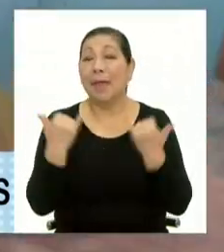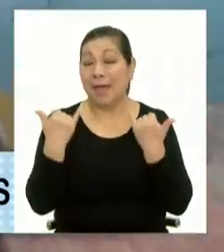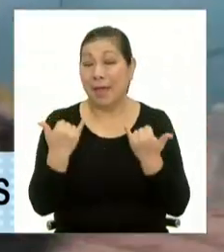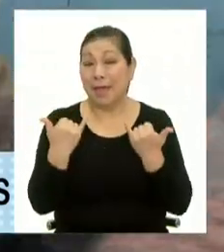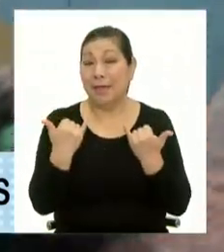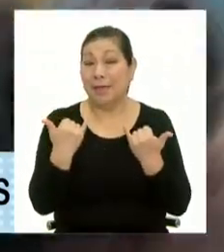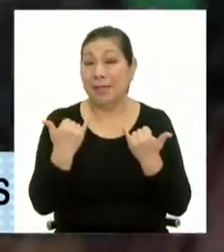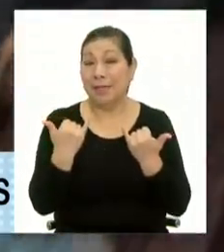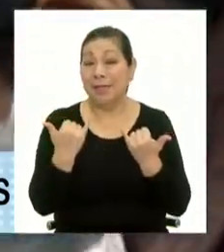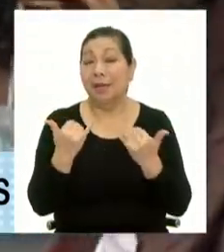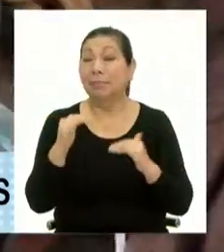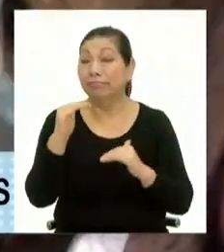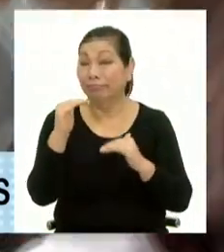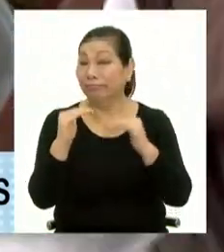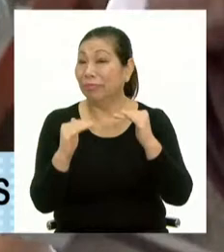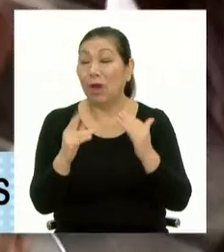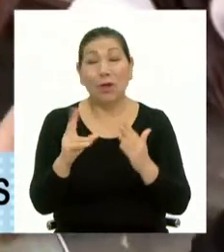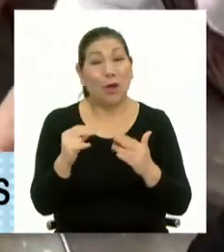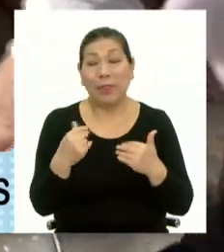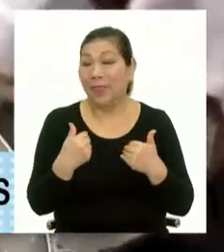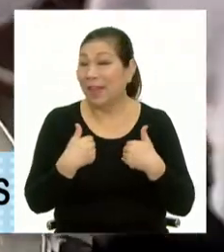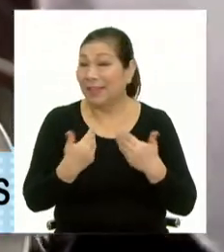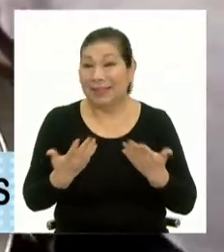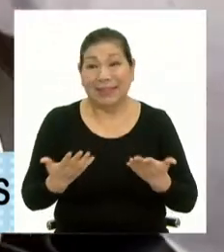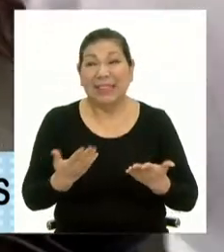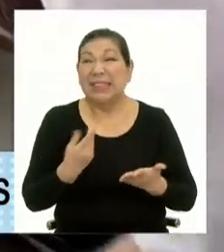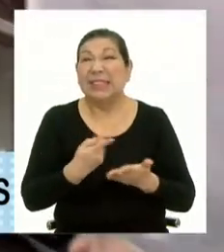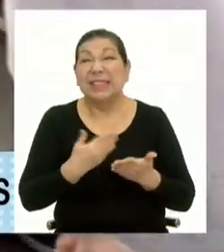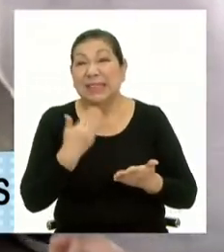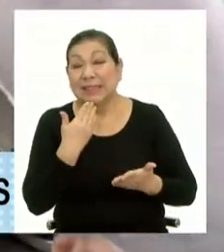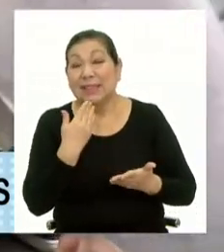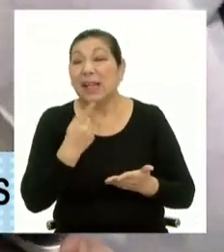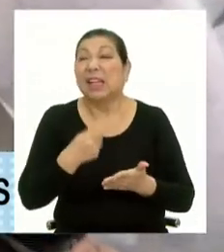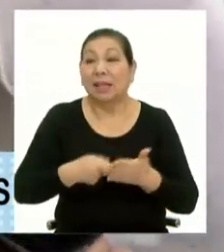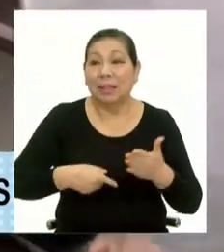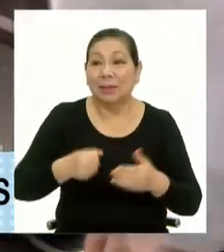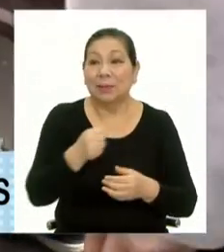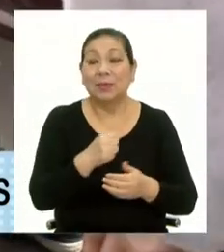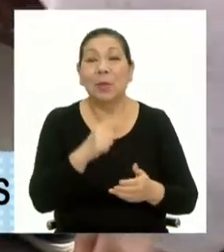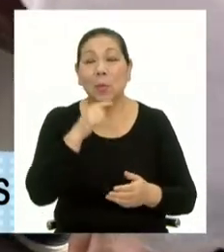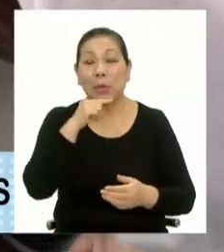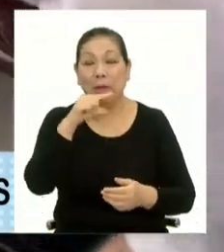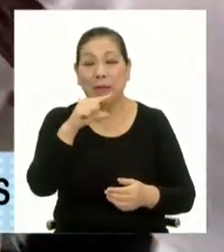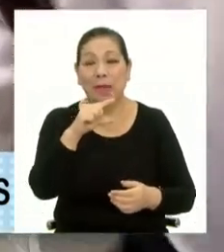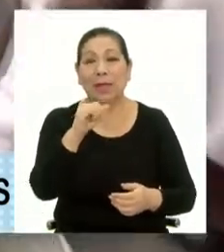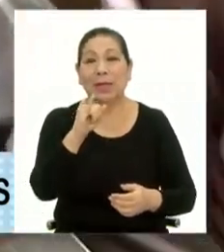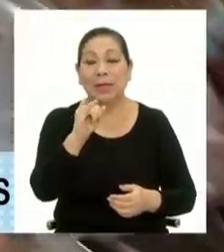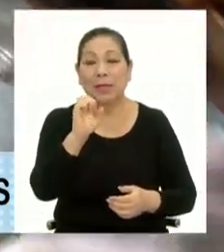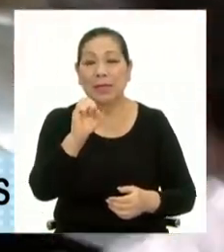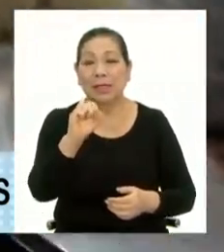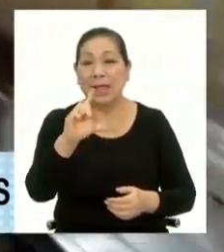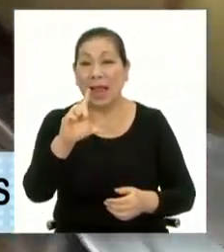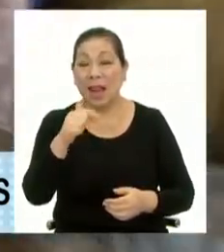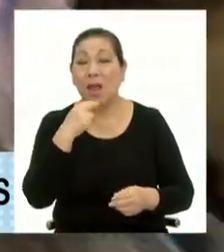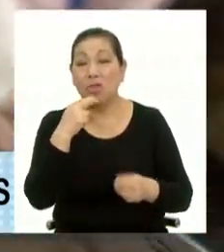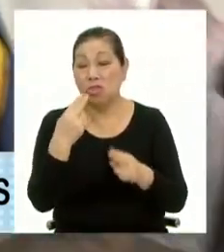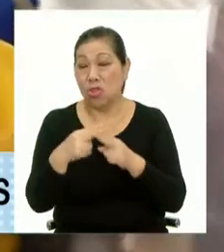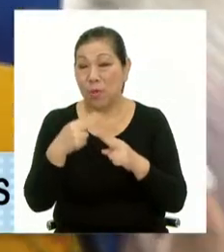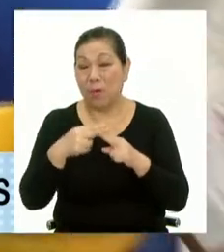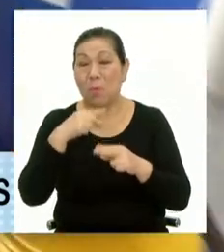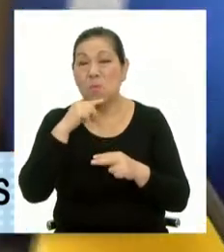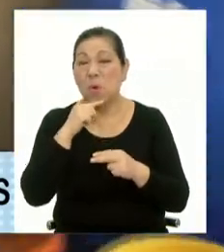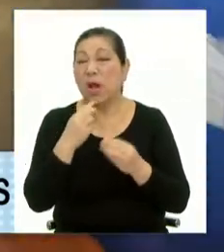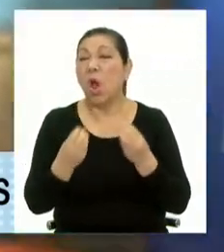que a veces también no tienen qué cocinar. Estamos aquí con la señora Gisela. Por favor, coméntenos acerca de